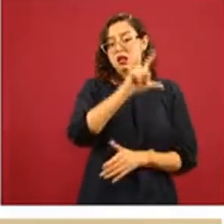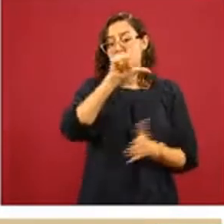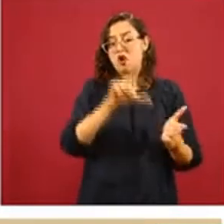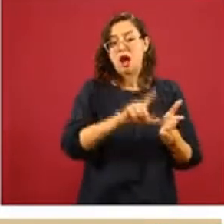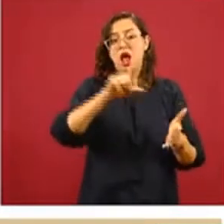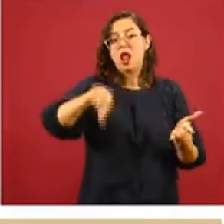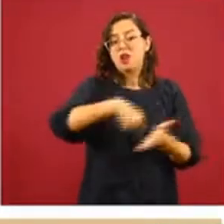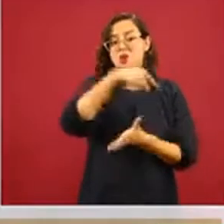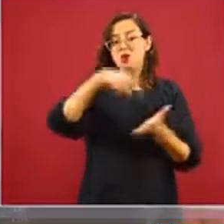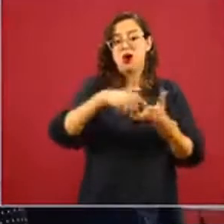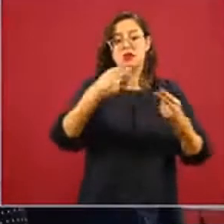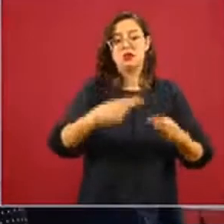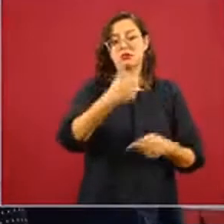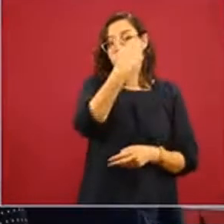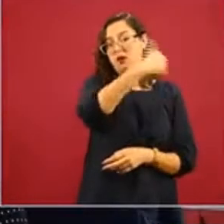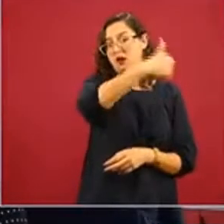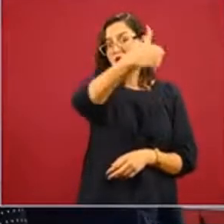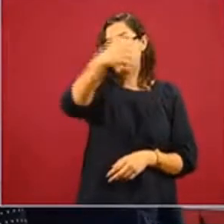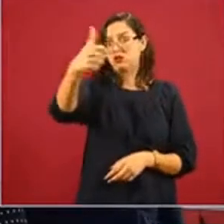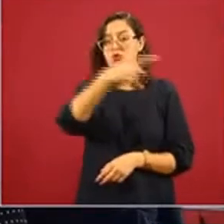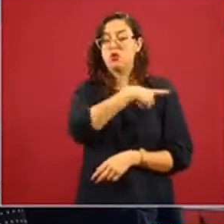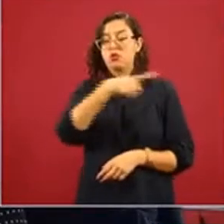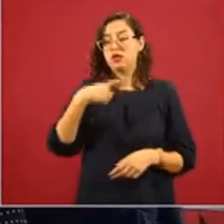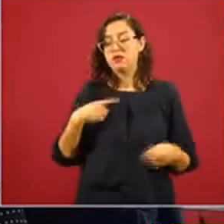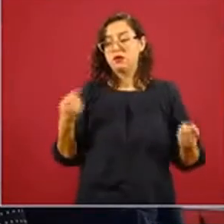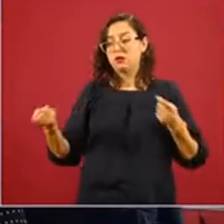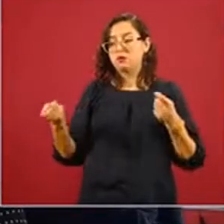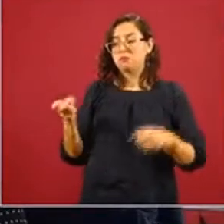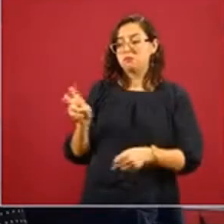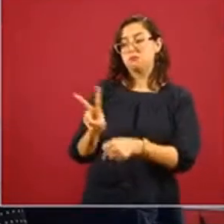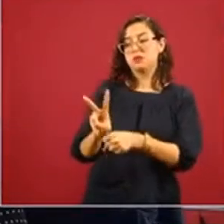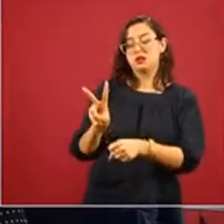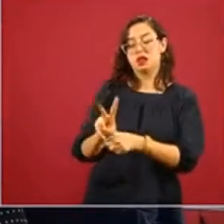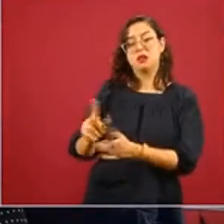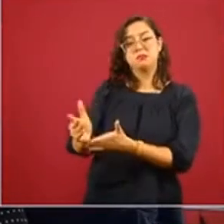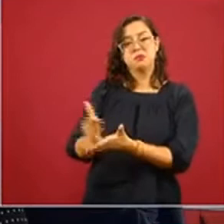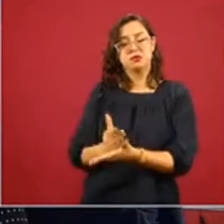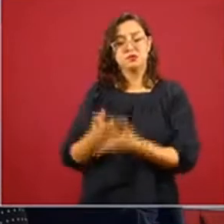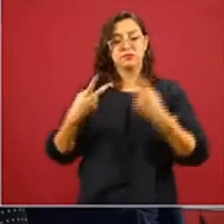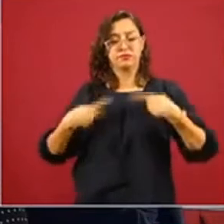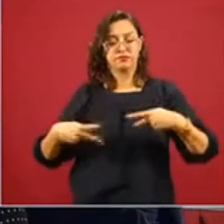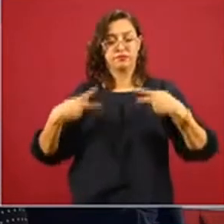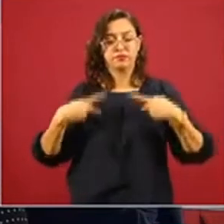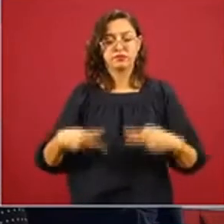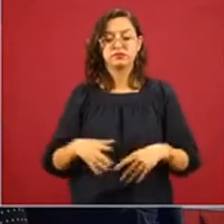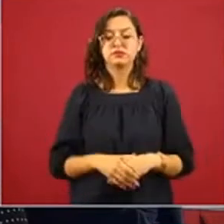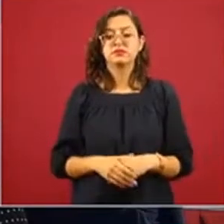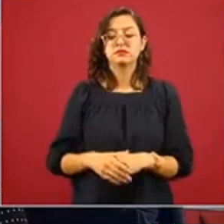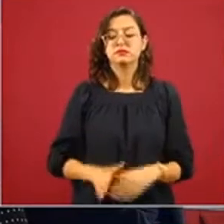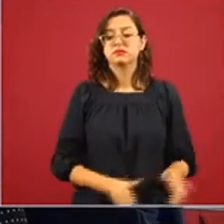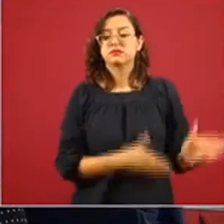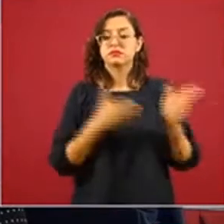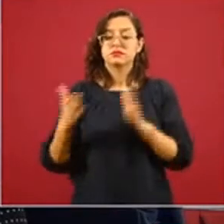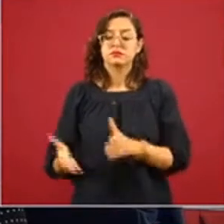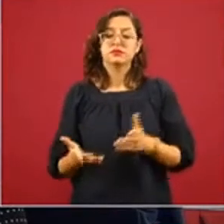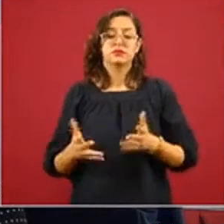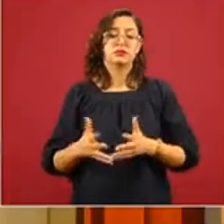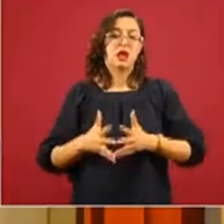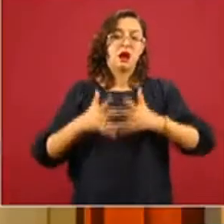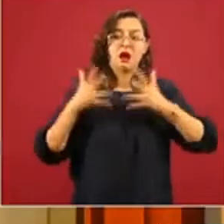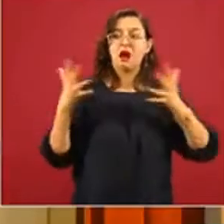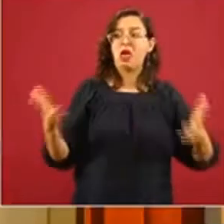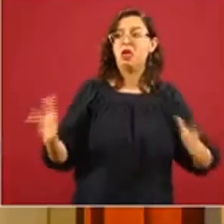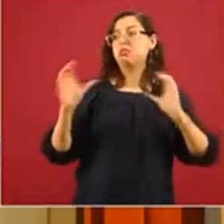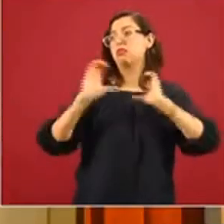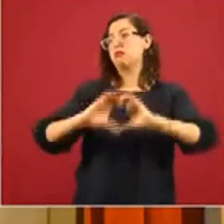los que deben de llevar a cabo y mantener el control de ese aforo. Lo que son las grandes